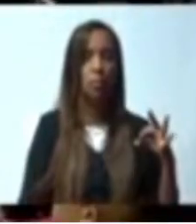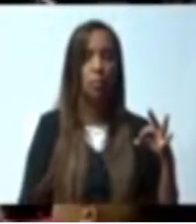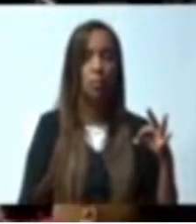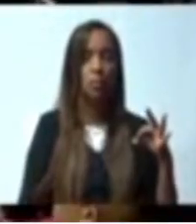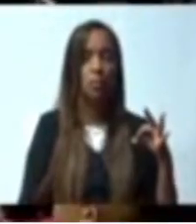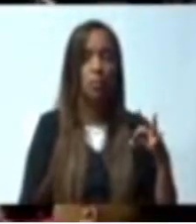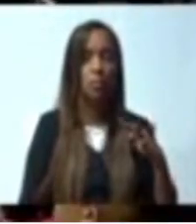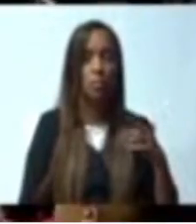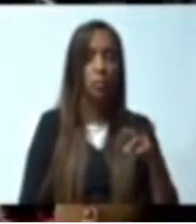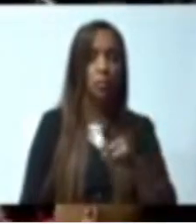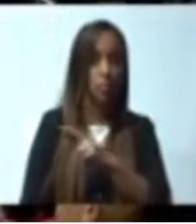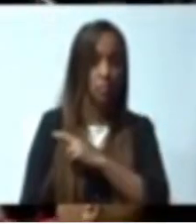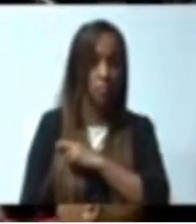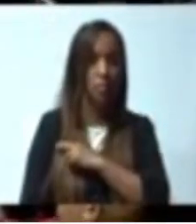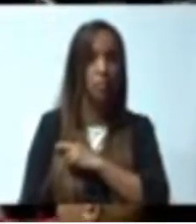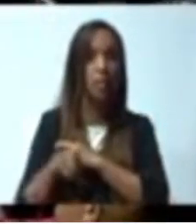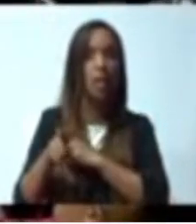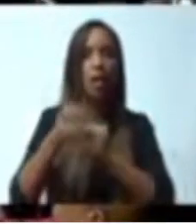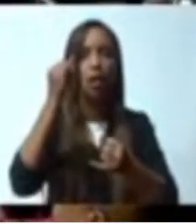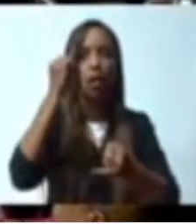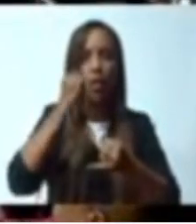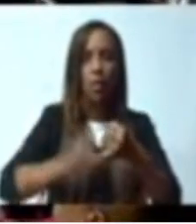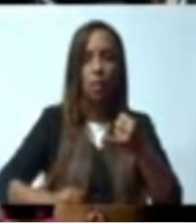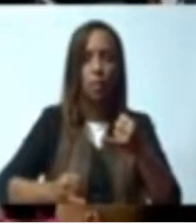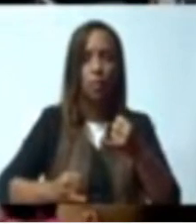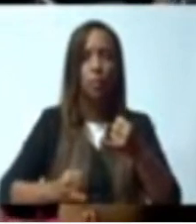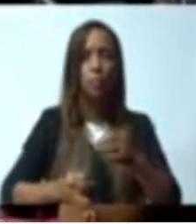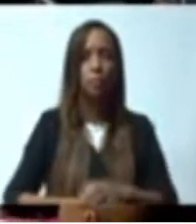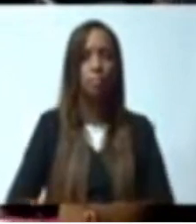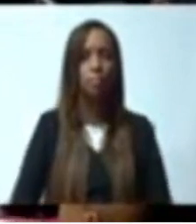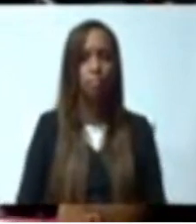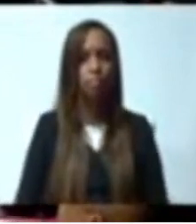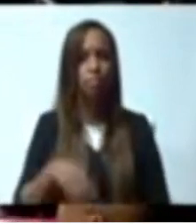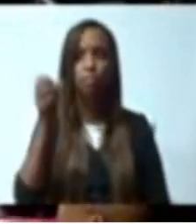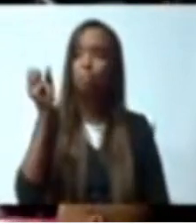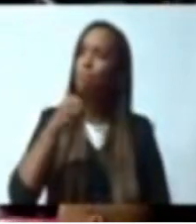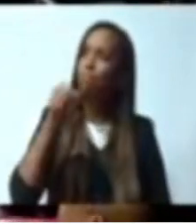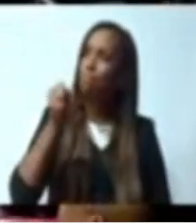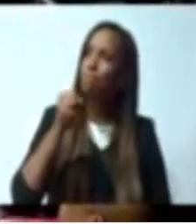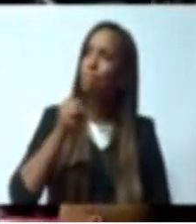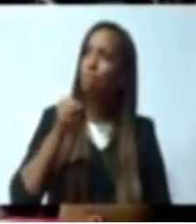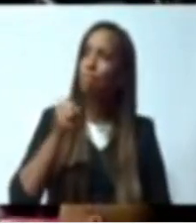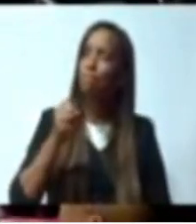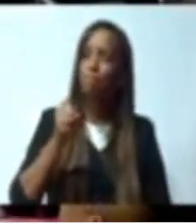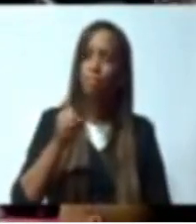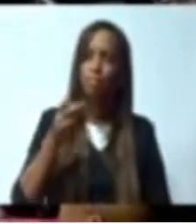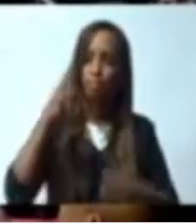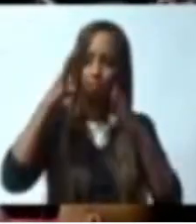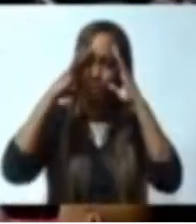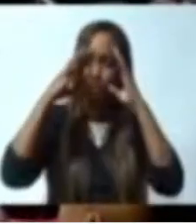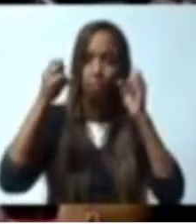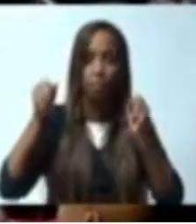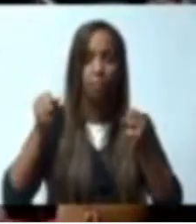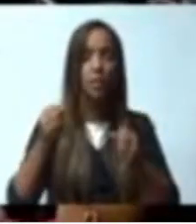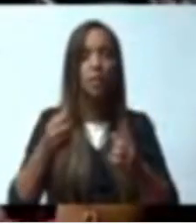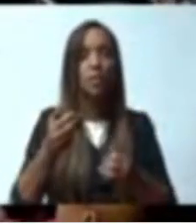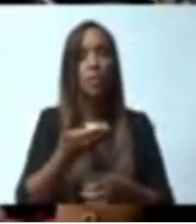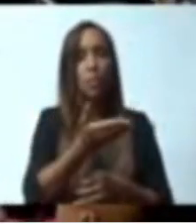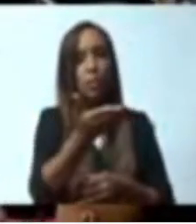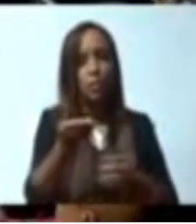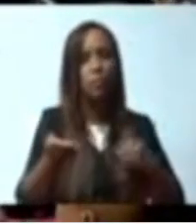El último turno. Así es, señor presidente. Buenas tardes. Bufete directivo.